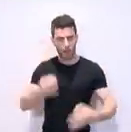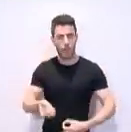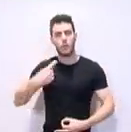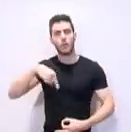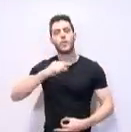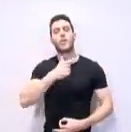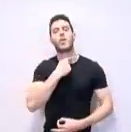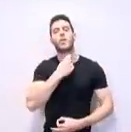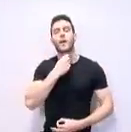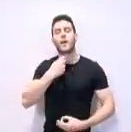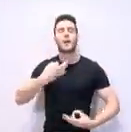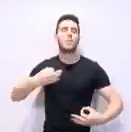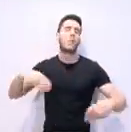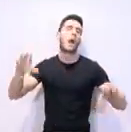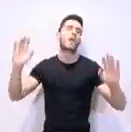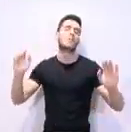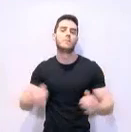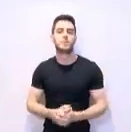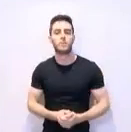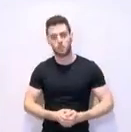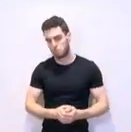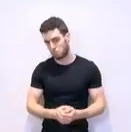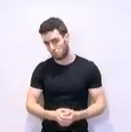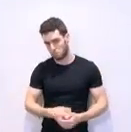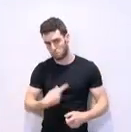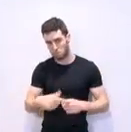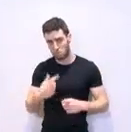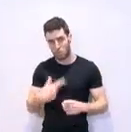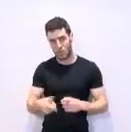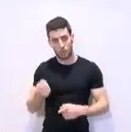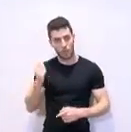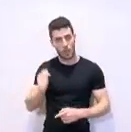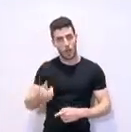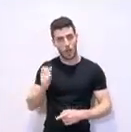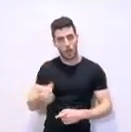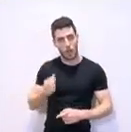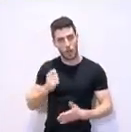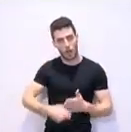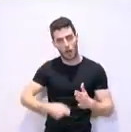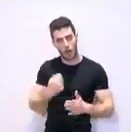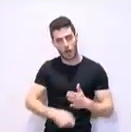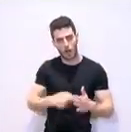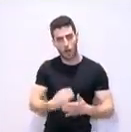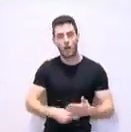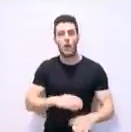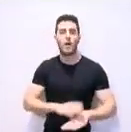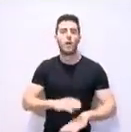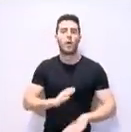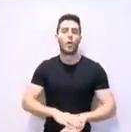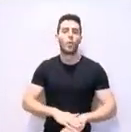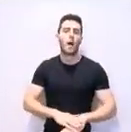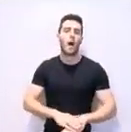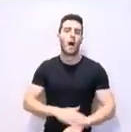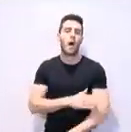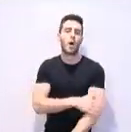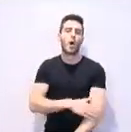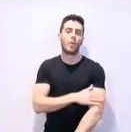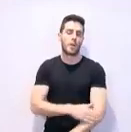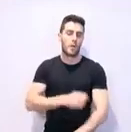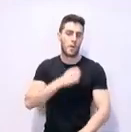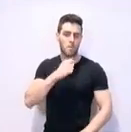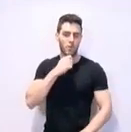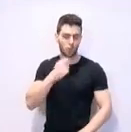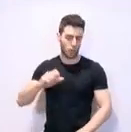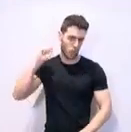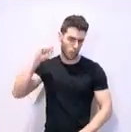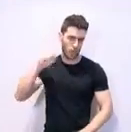es, bueno, pues decir que las cosas están muy caras y que siempre eso es culpa de los gobiernos socialcomunistas. Bueno, pues igual es el